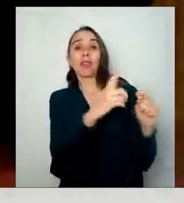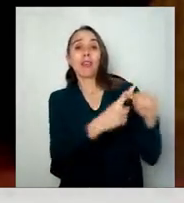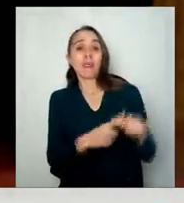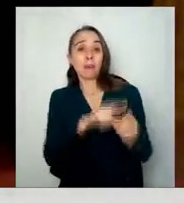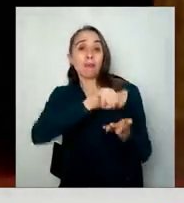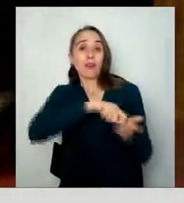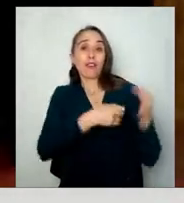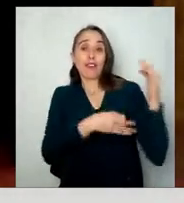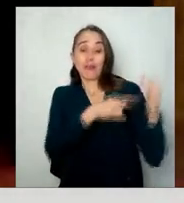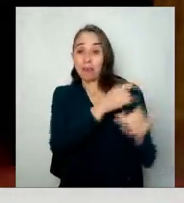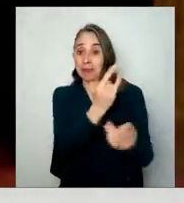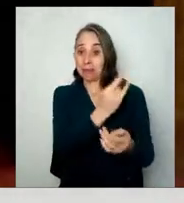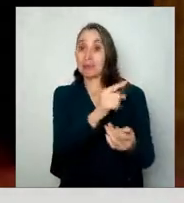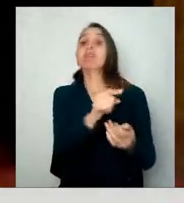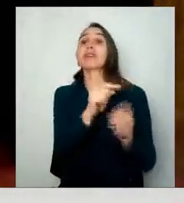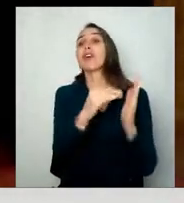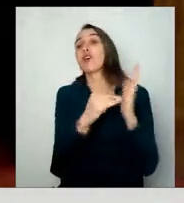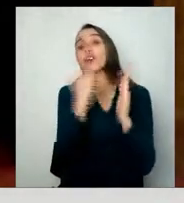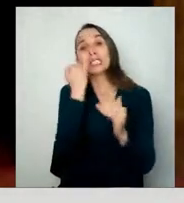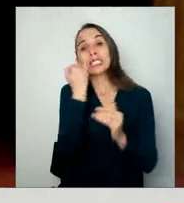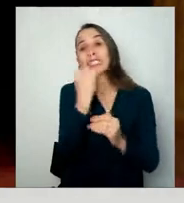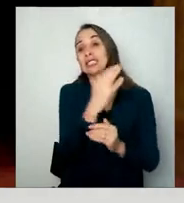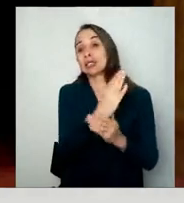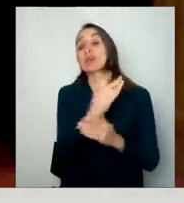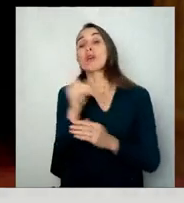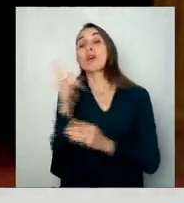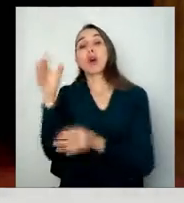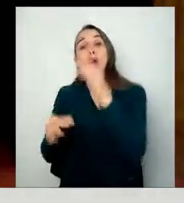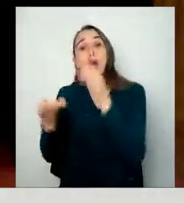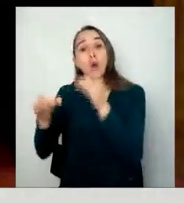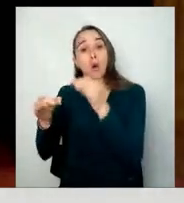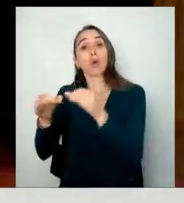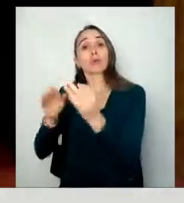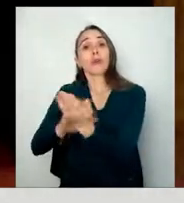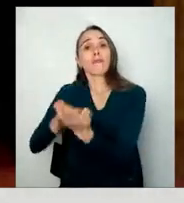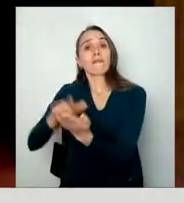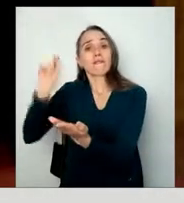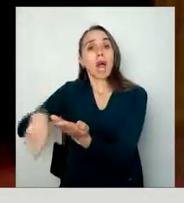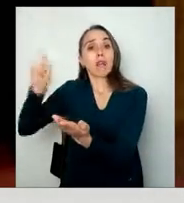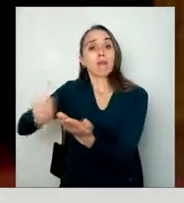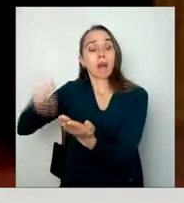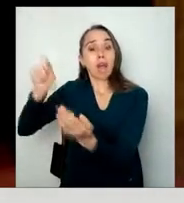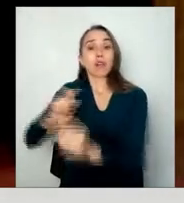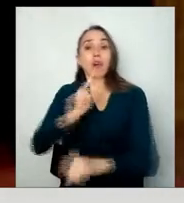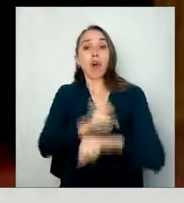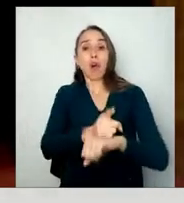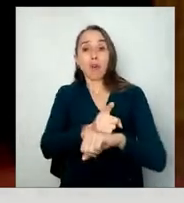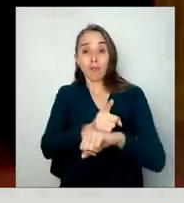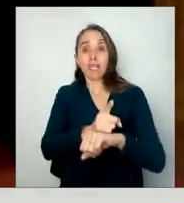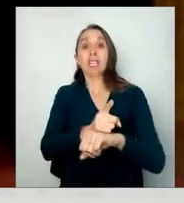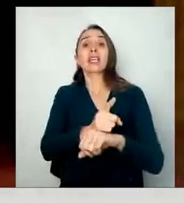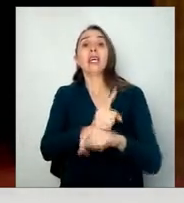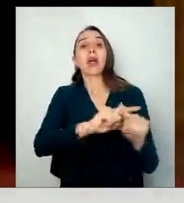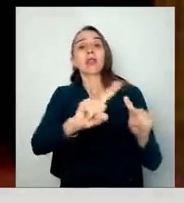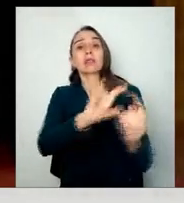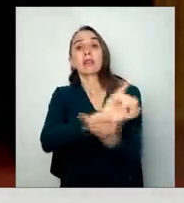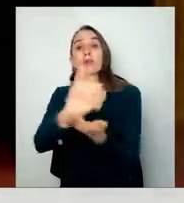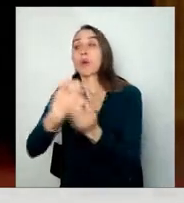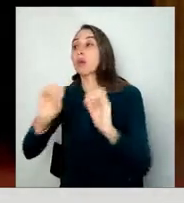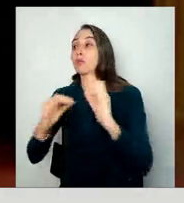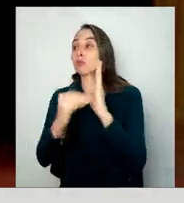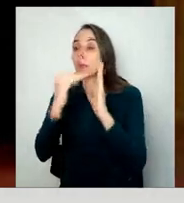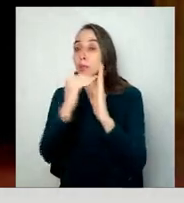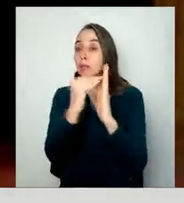largamente reconocido por nuestros tribunales de Justicia quienes han obligado a diversas instituciones de educación superior a entregar oportunamente